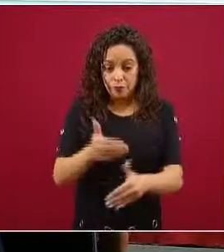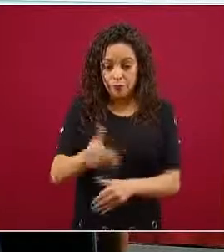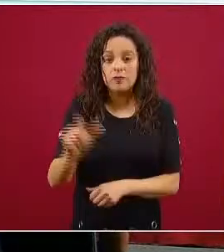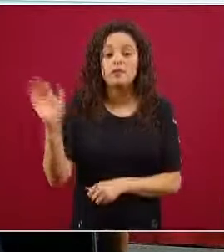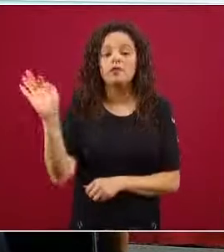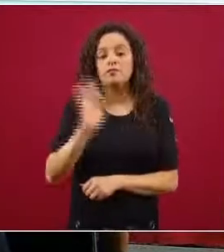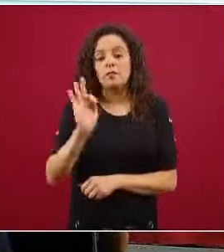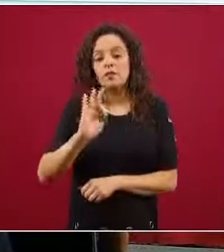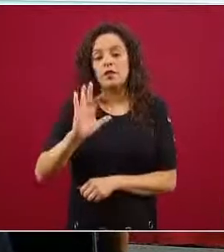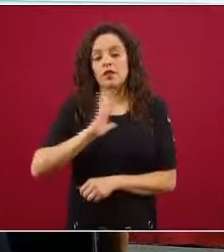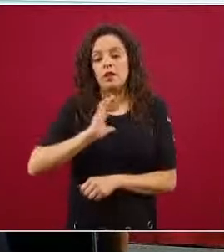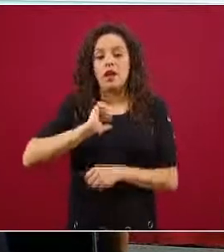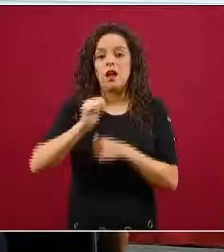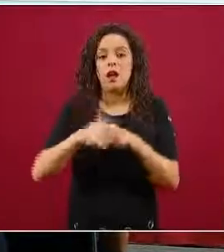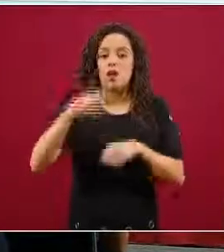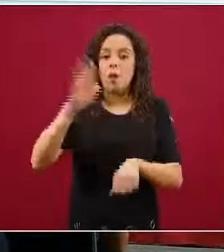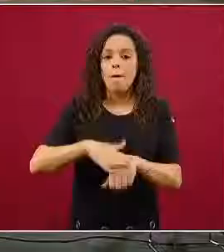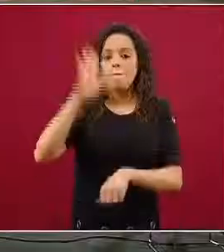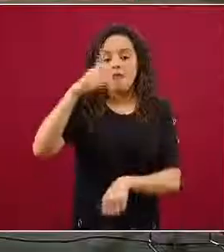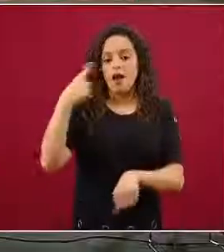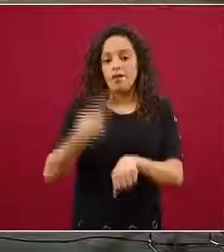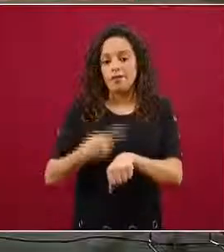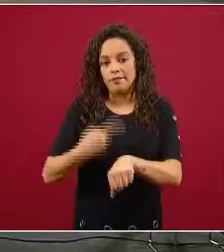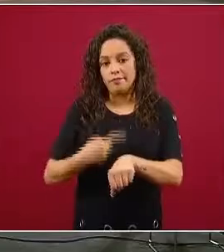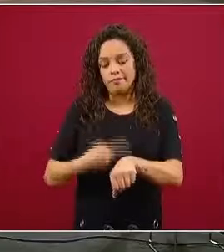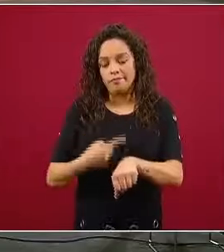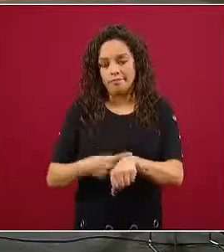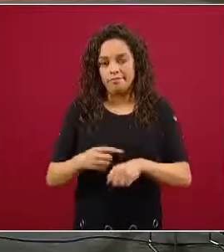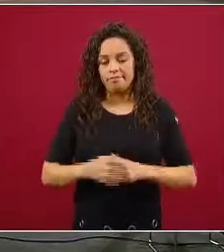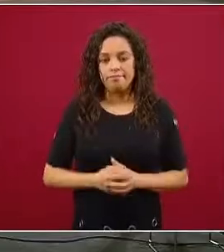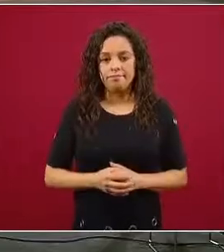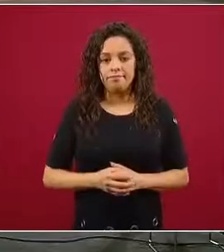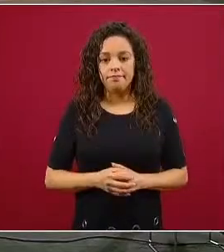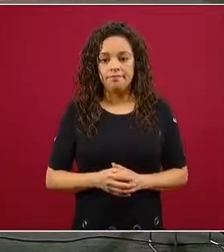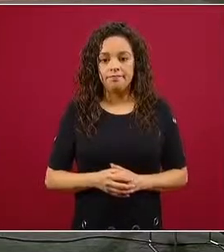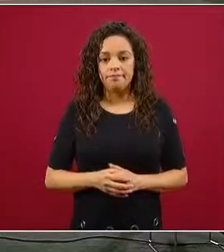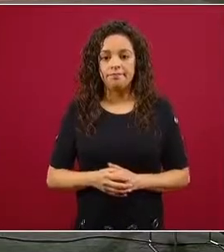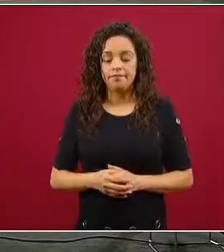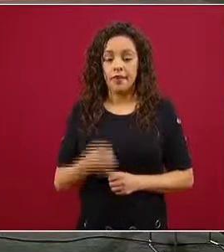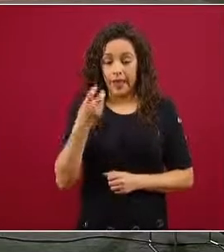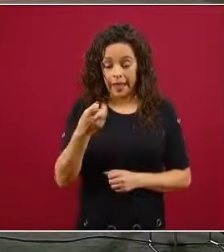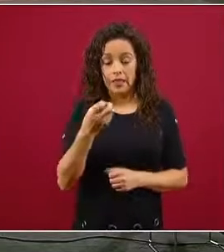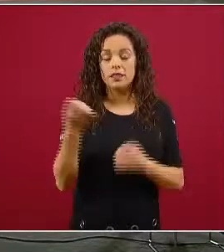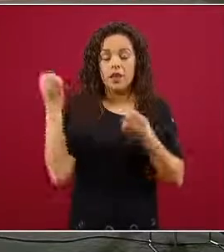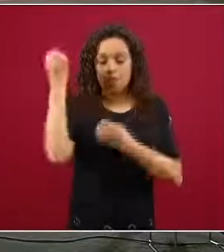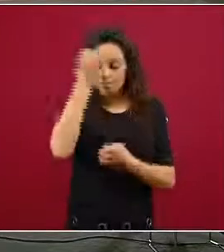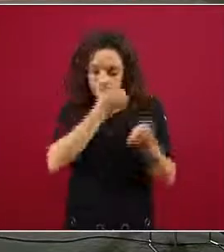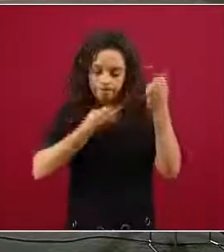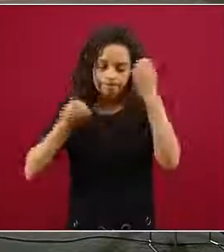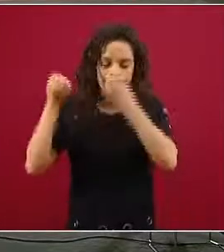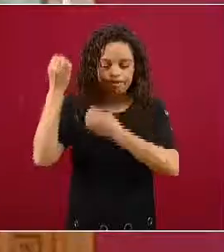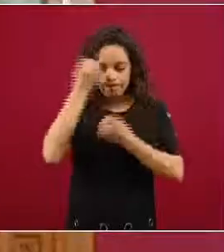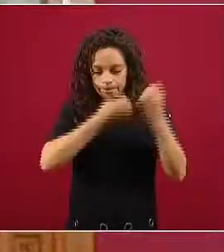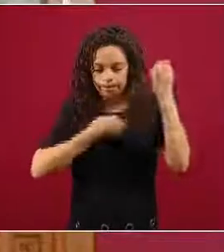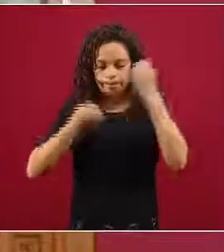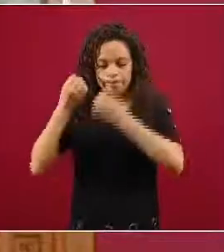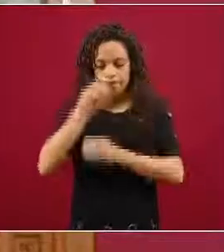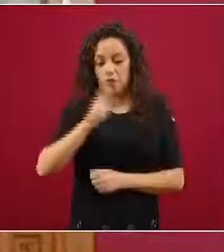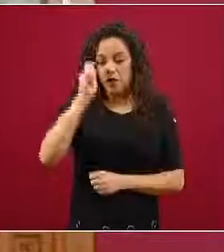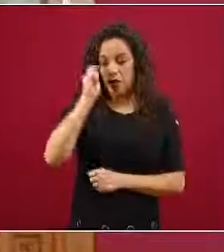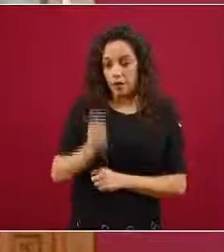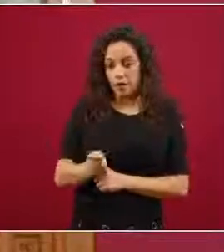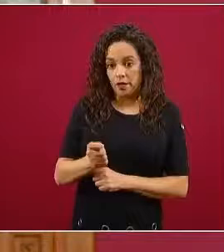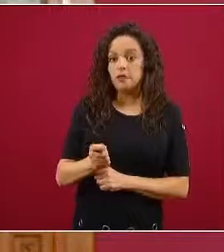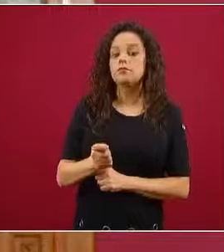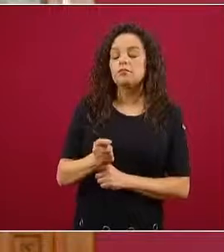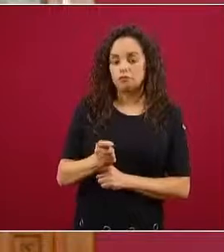infección temprana en los primeros trimestres. Asimismo, se analiza la evidencia sobre las terapéuticas que